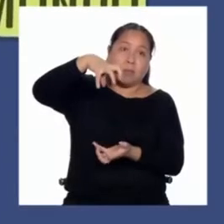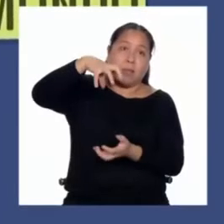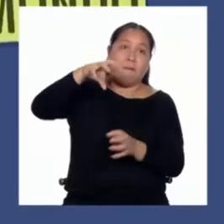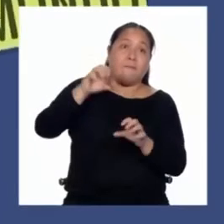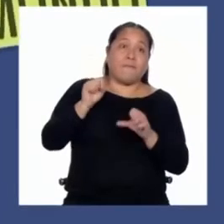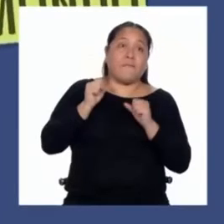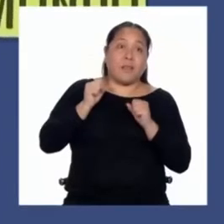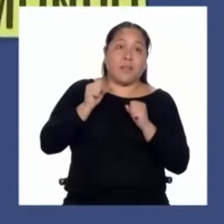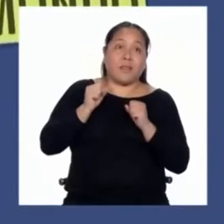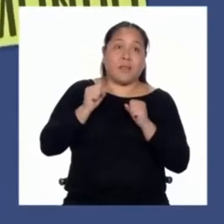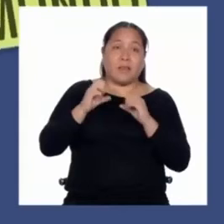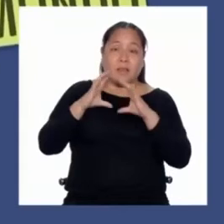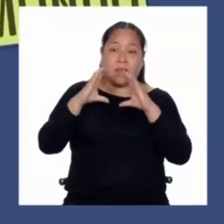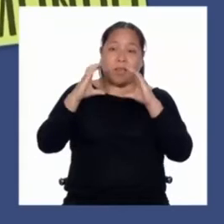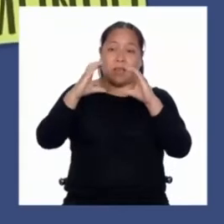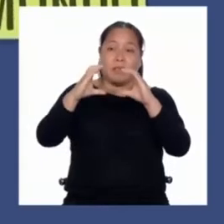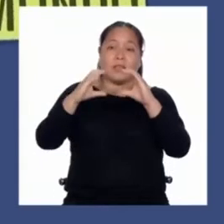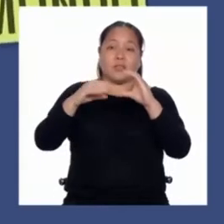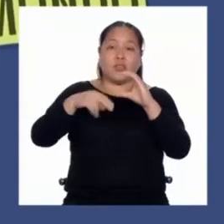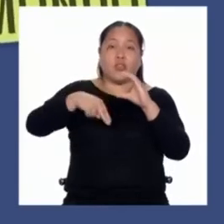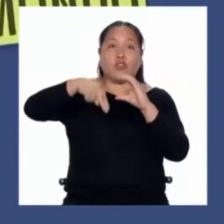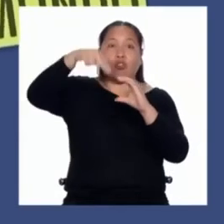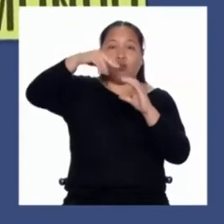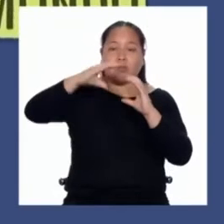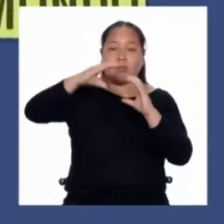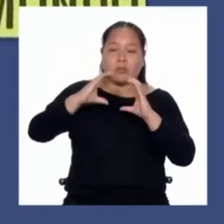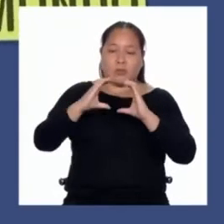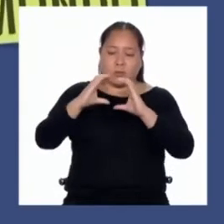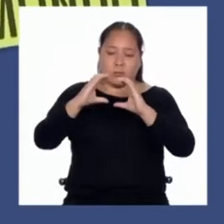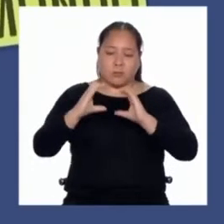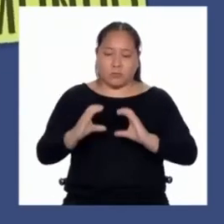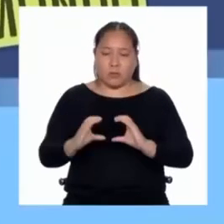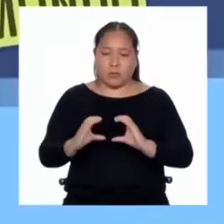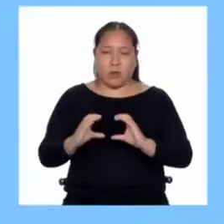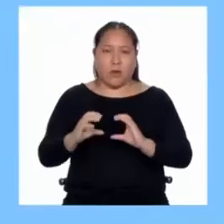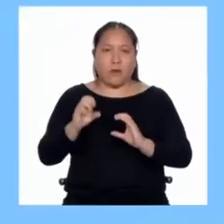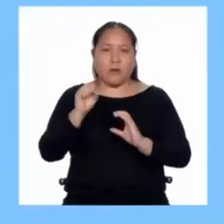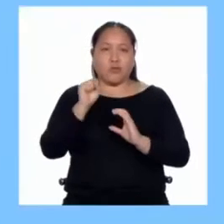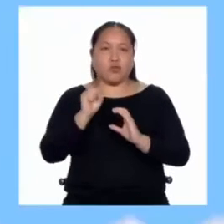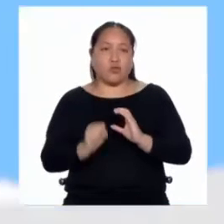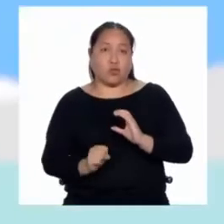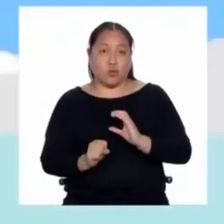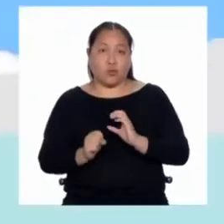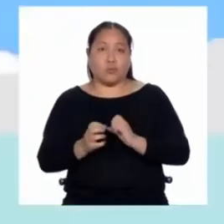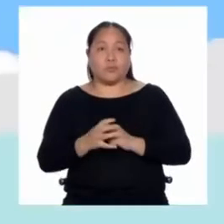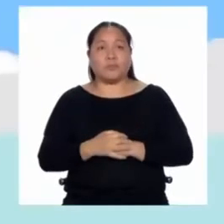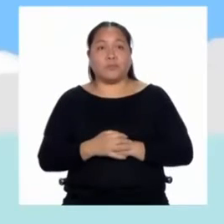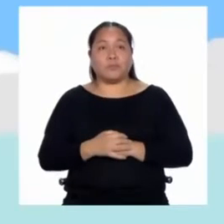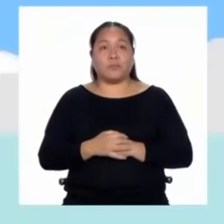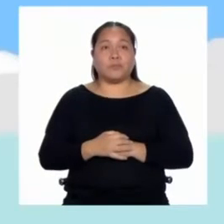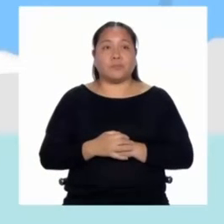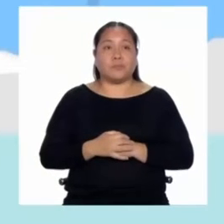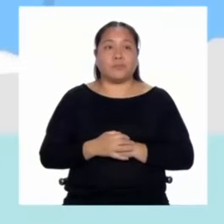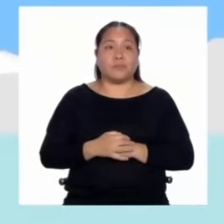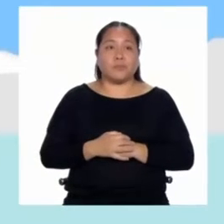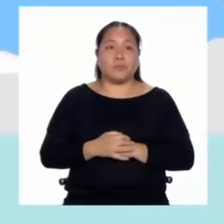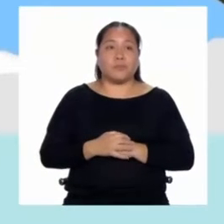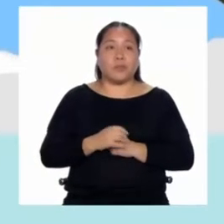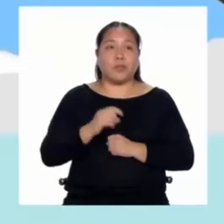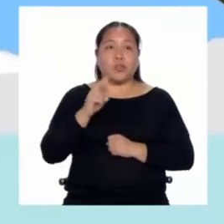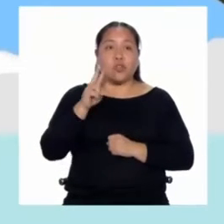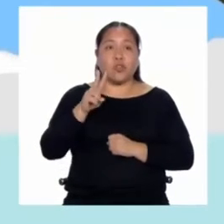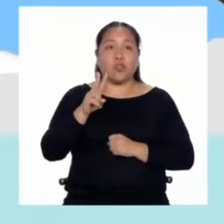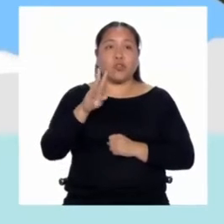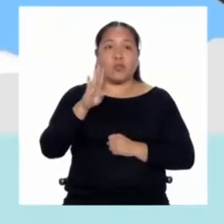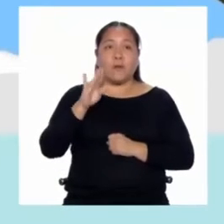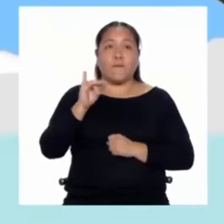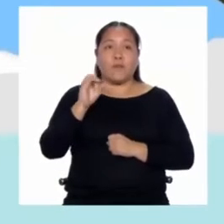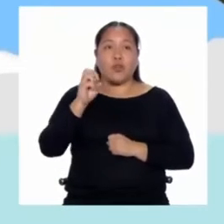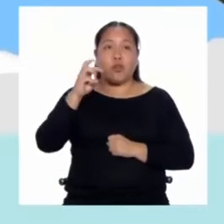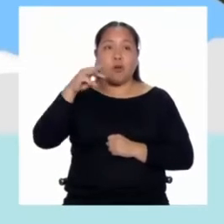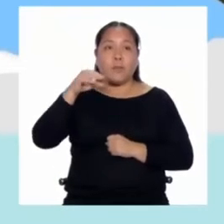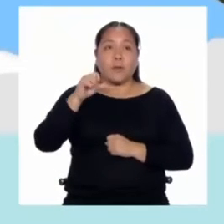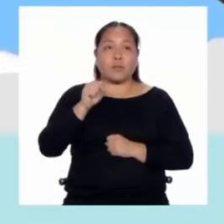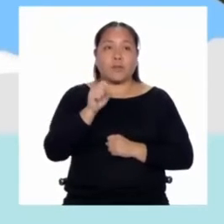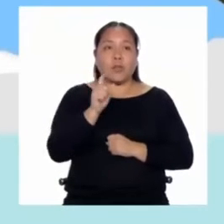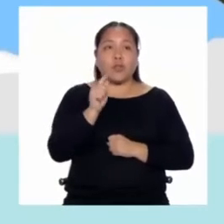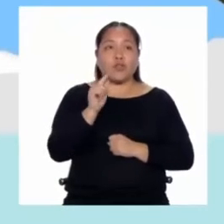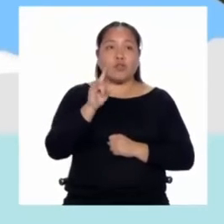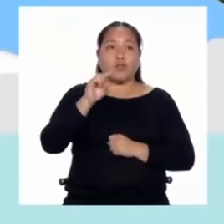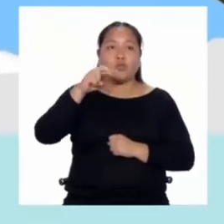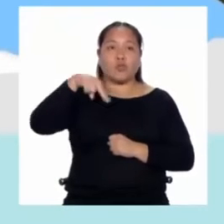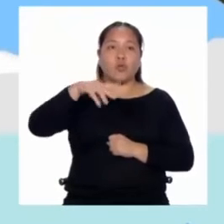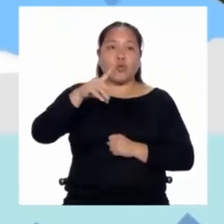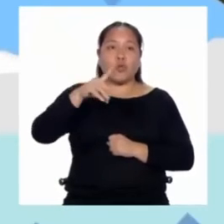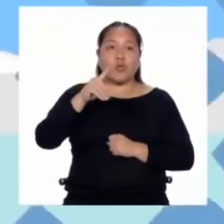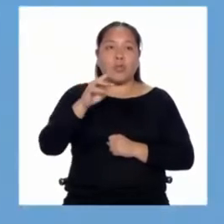Es conocido como hemisferio norte y el hemisferio sur, además de encontrar dos biomas, la tundra y las